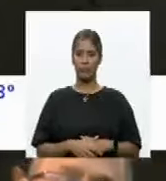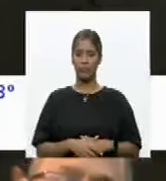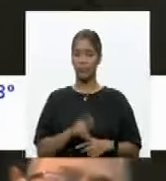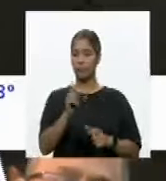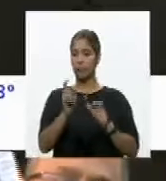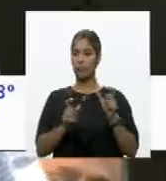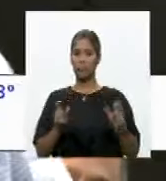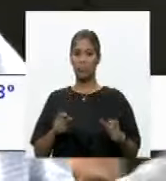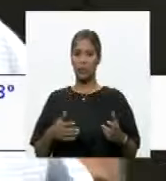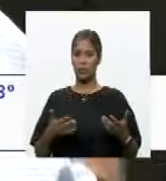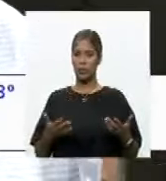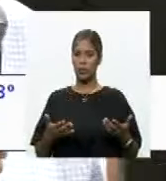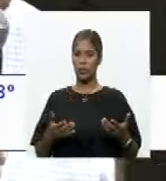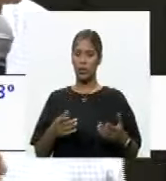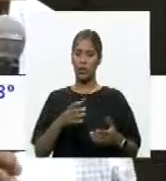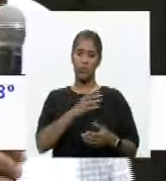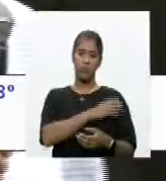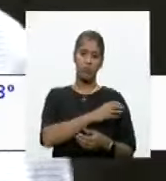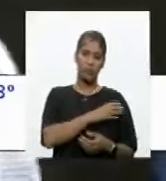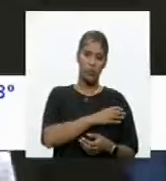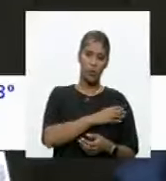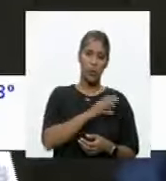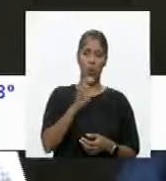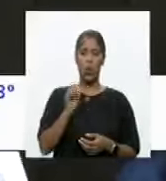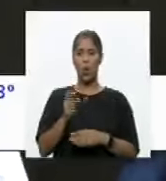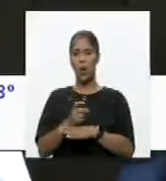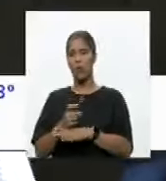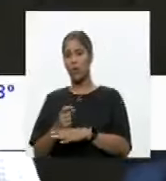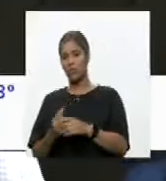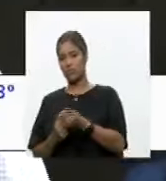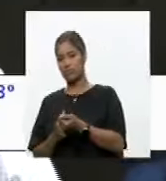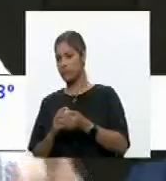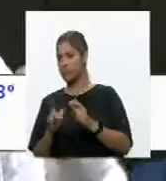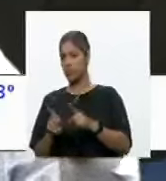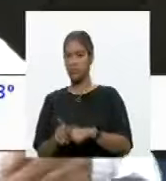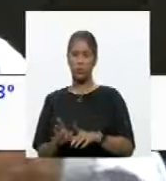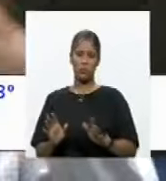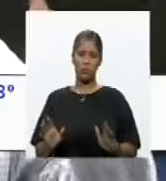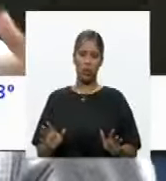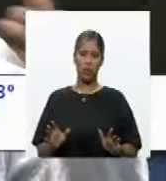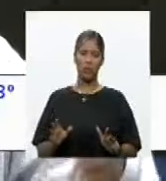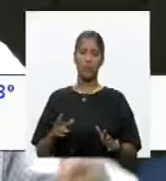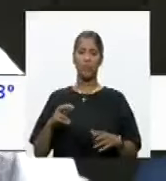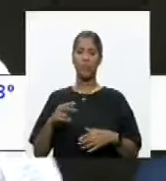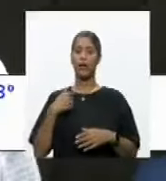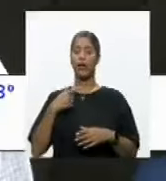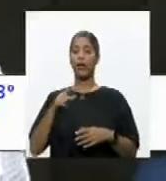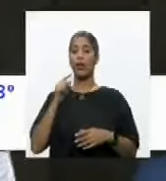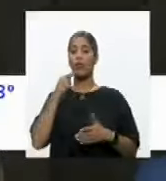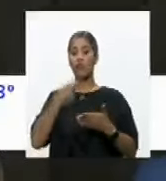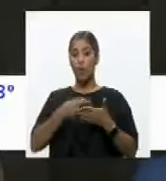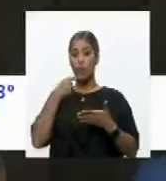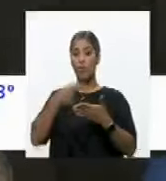que era de izquierda y gente que no era de izquierda. Sin embargo, las promociones llevaban el nombre de